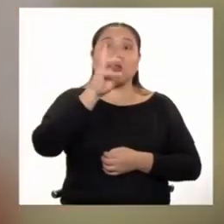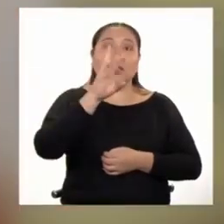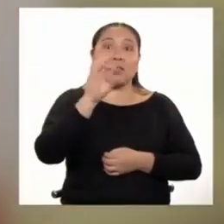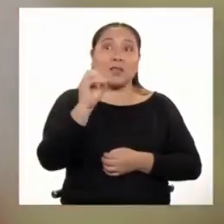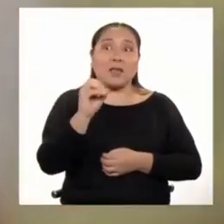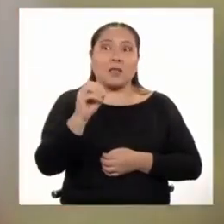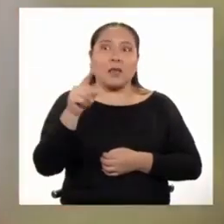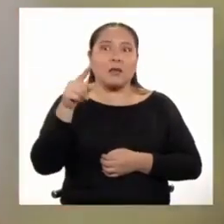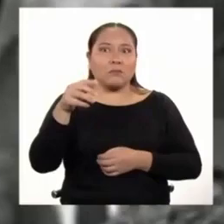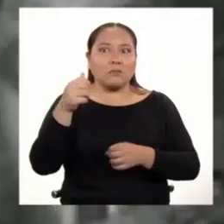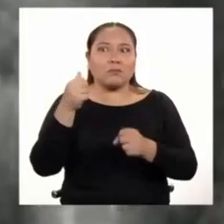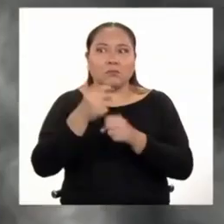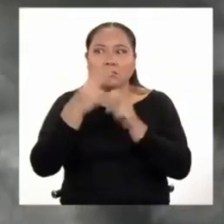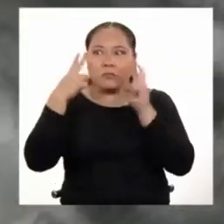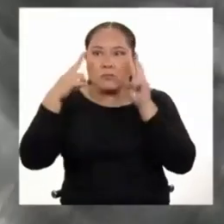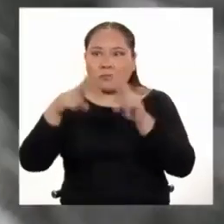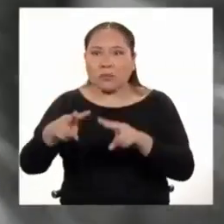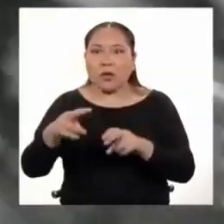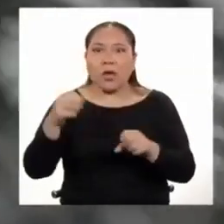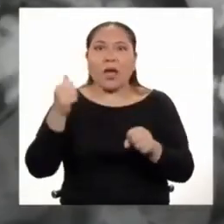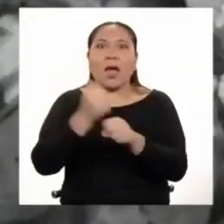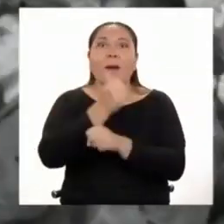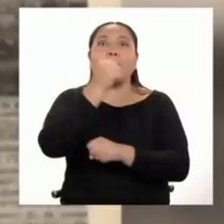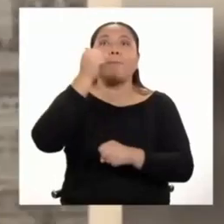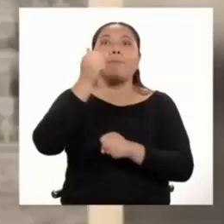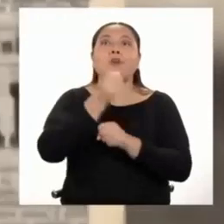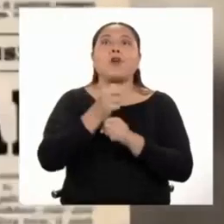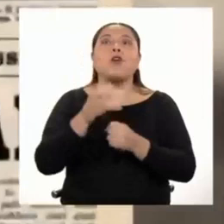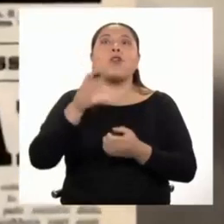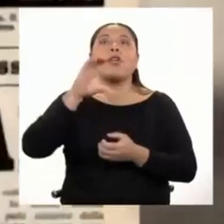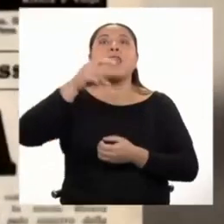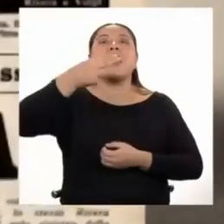consagró campeón de la Champions League.